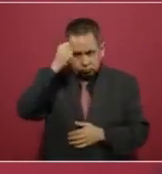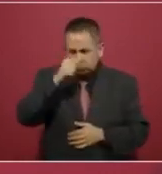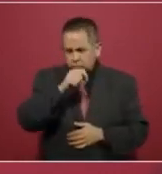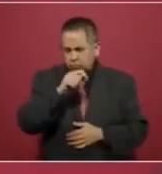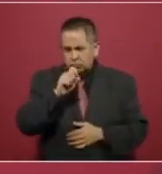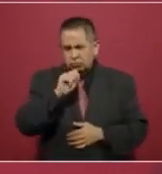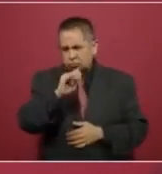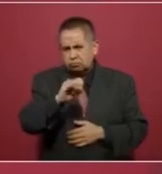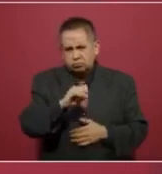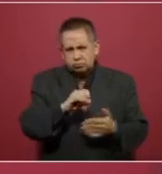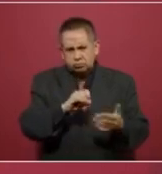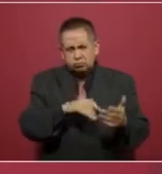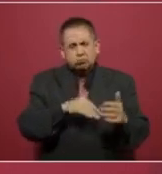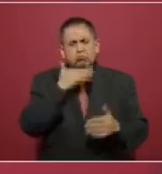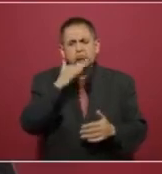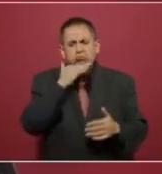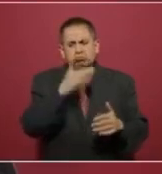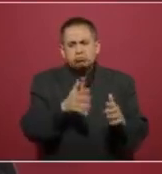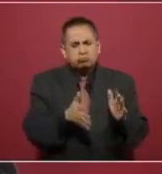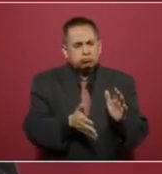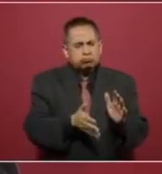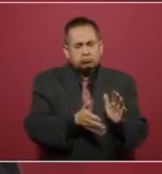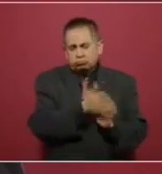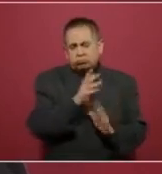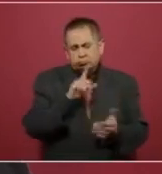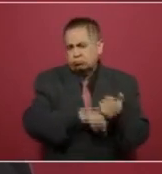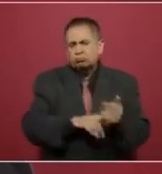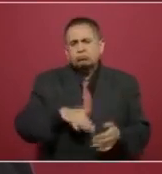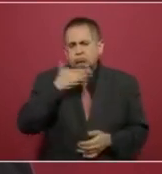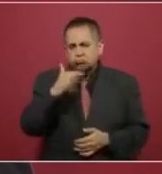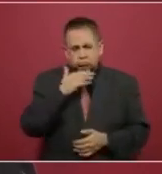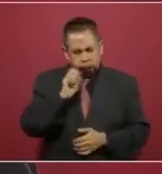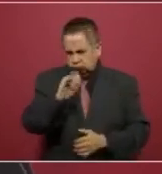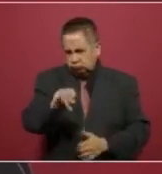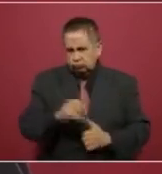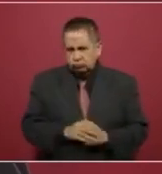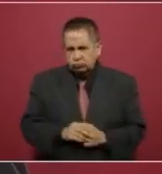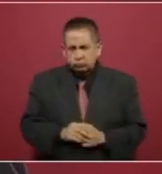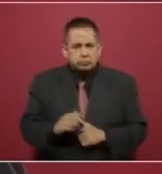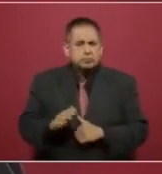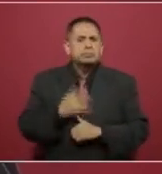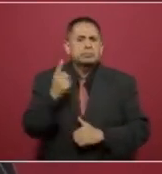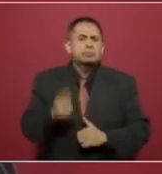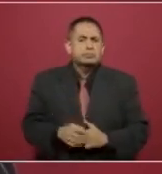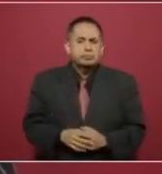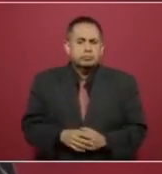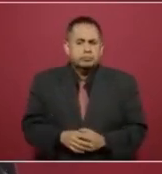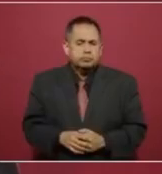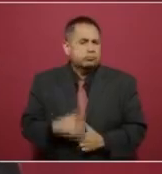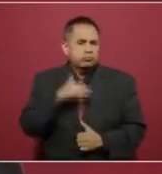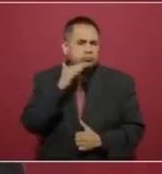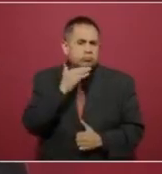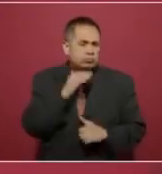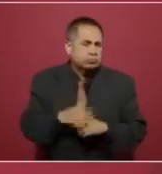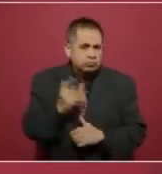la Ciudad de México en el lago de Texcoco. ¿Por qué hubo